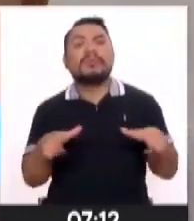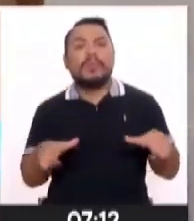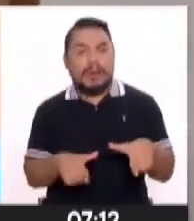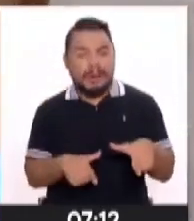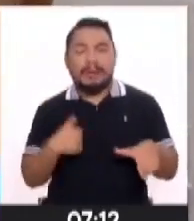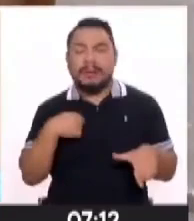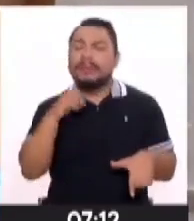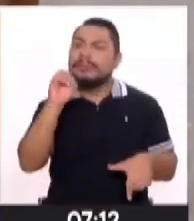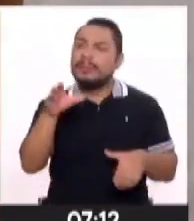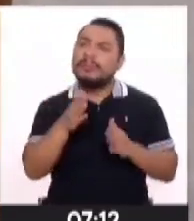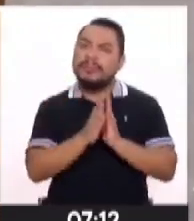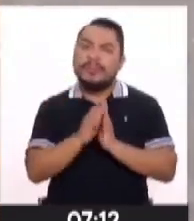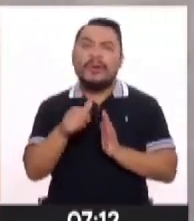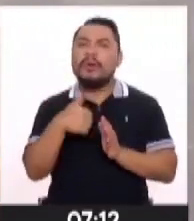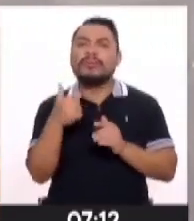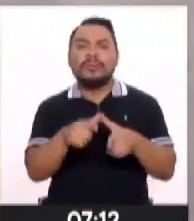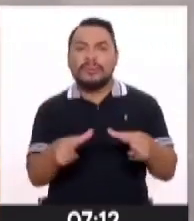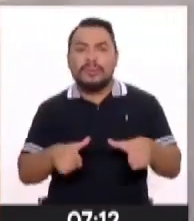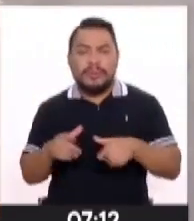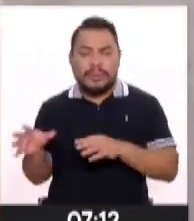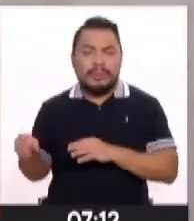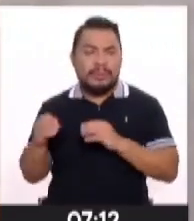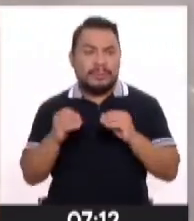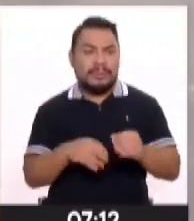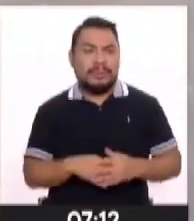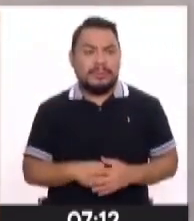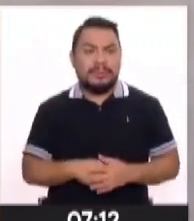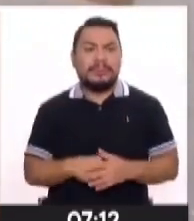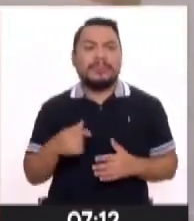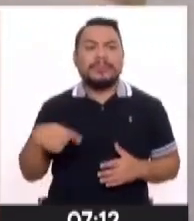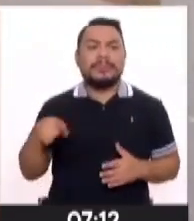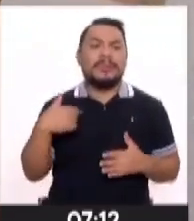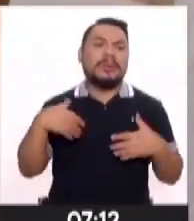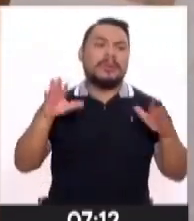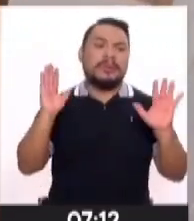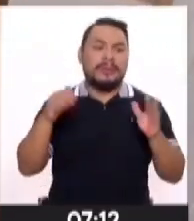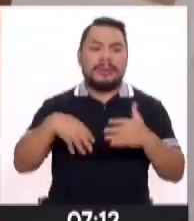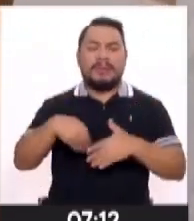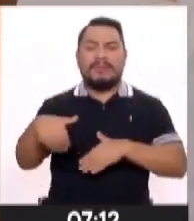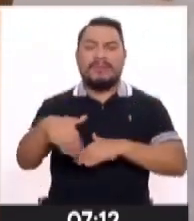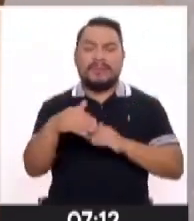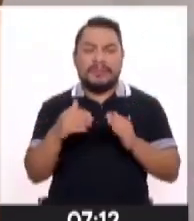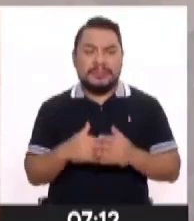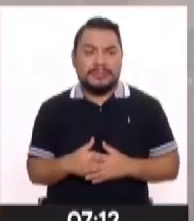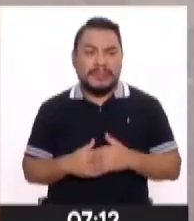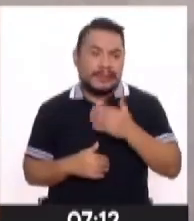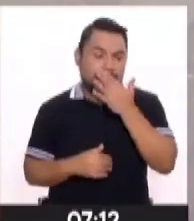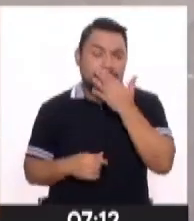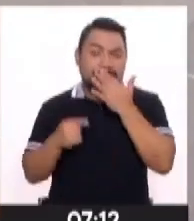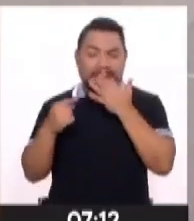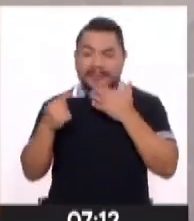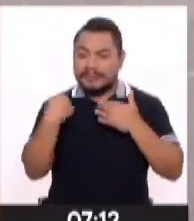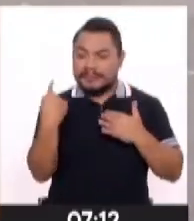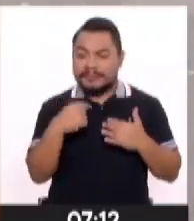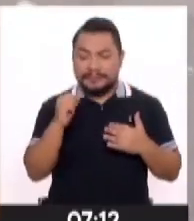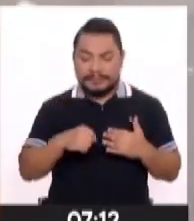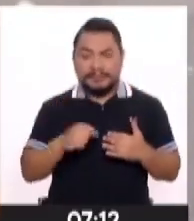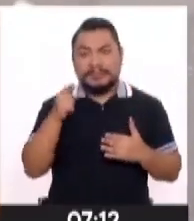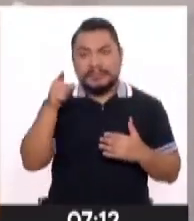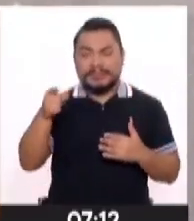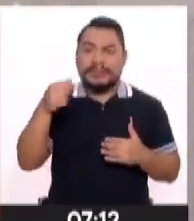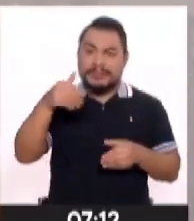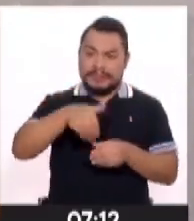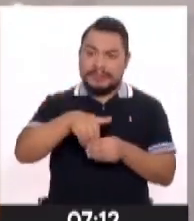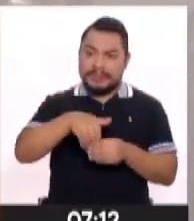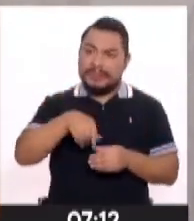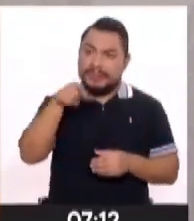Claro. Ajá. No es para que ellos nos traten como ellos quieren o como le da la gana. Para eso lo regimos nosotros a ellos, para que ellos